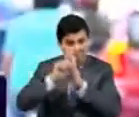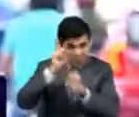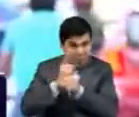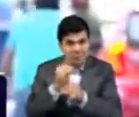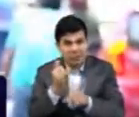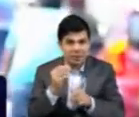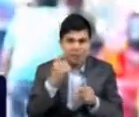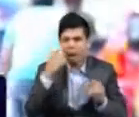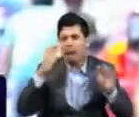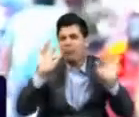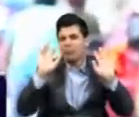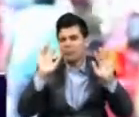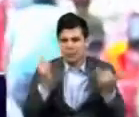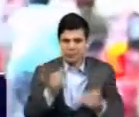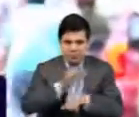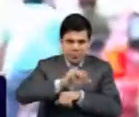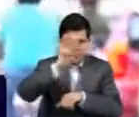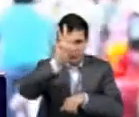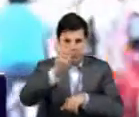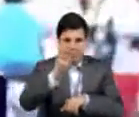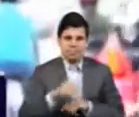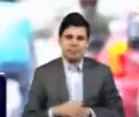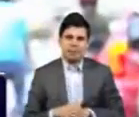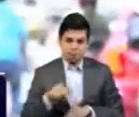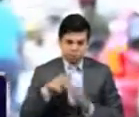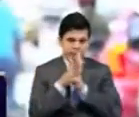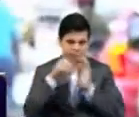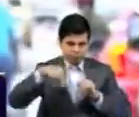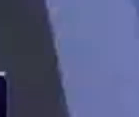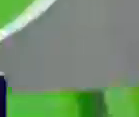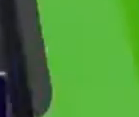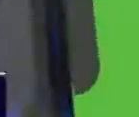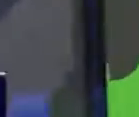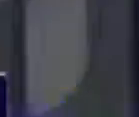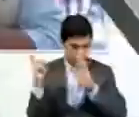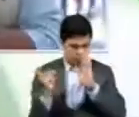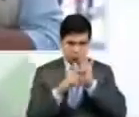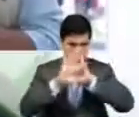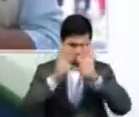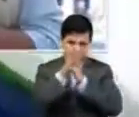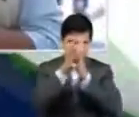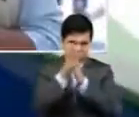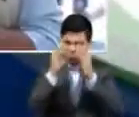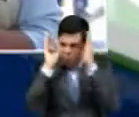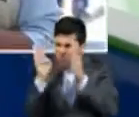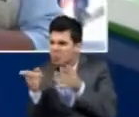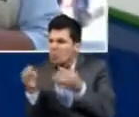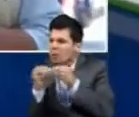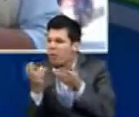hoy a las 3 en punto de la tarde. Esta es la información que registramos desde la zona de frontera. Estaremos muy pendientes al desarrollo de este tema